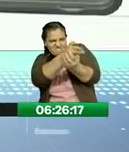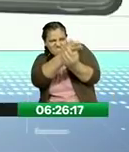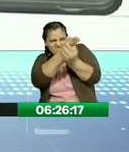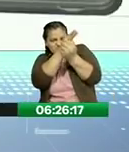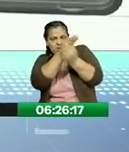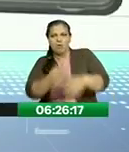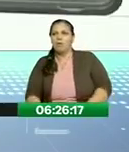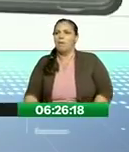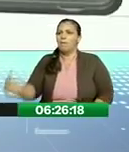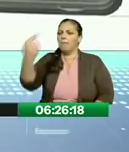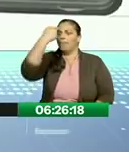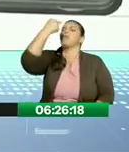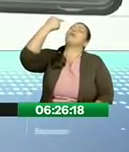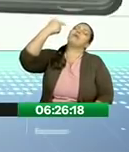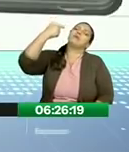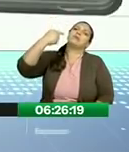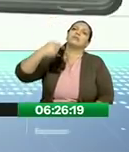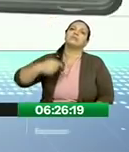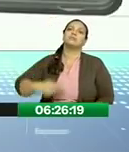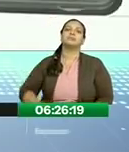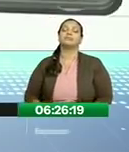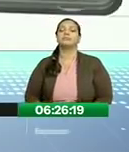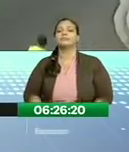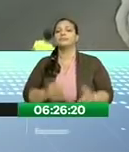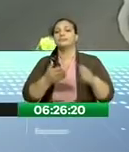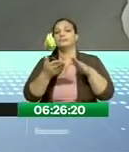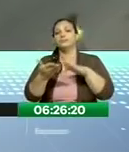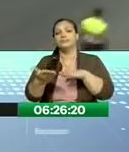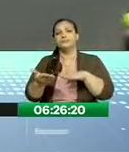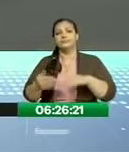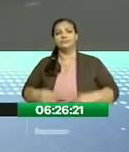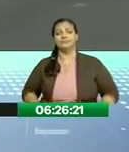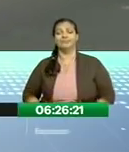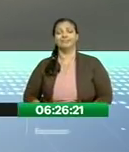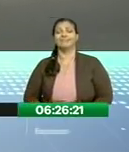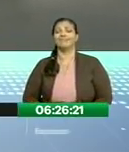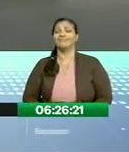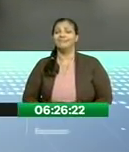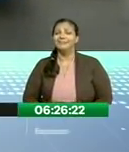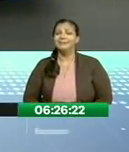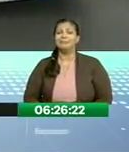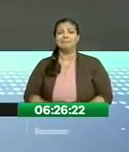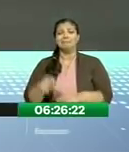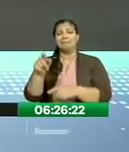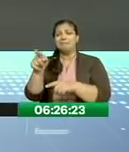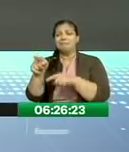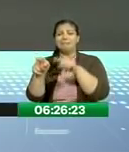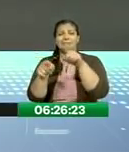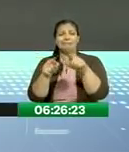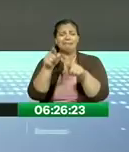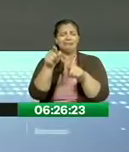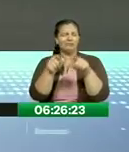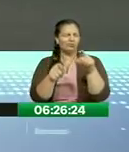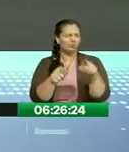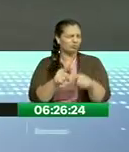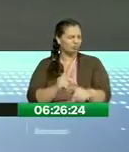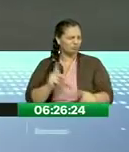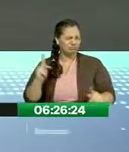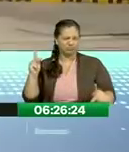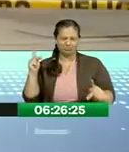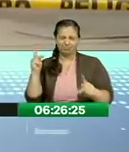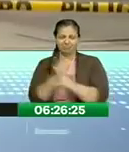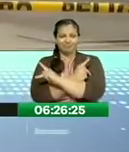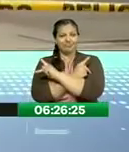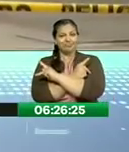hace esto. Es experto. ¿Rodeado de quiénes estamos, mi querido José Luis? Ese es el problema. Estamos rodeados de la peor lacra que la humanidad